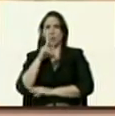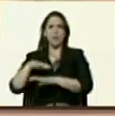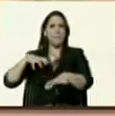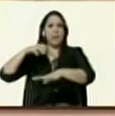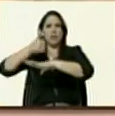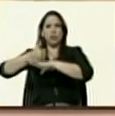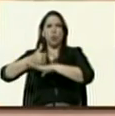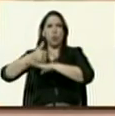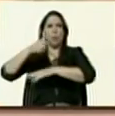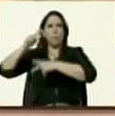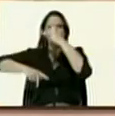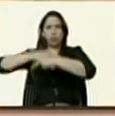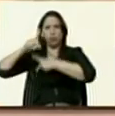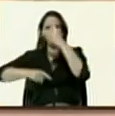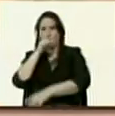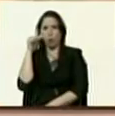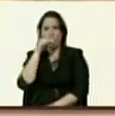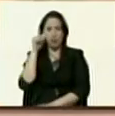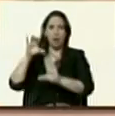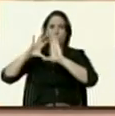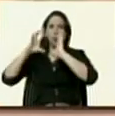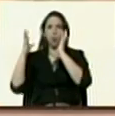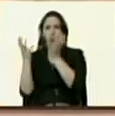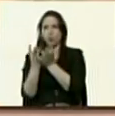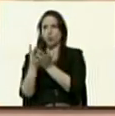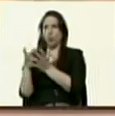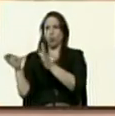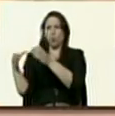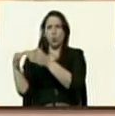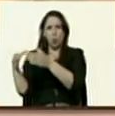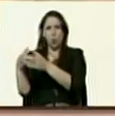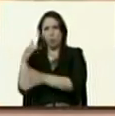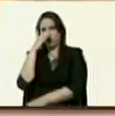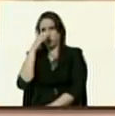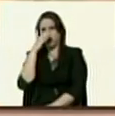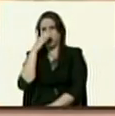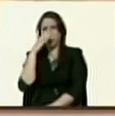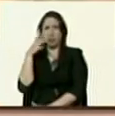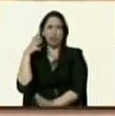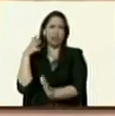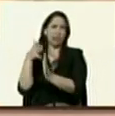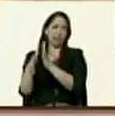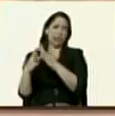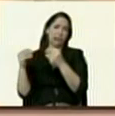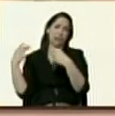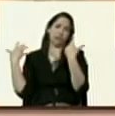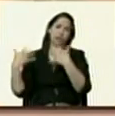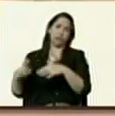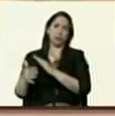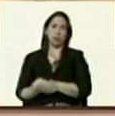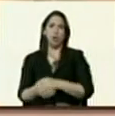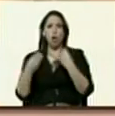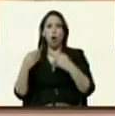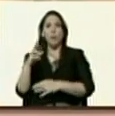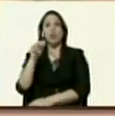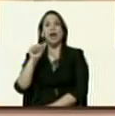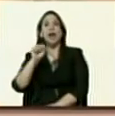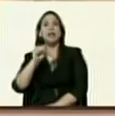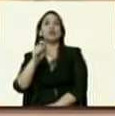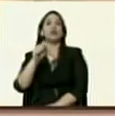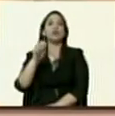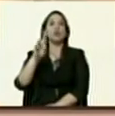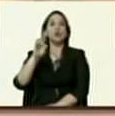de cocaína del mundo, grupos irregulares de todo signo, como los rastrojos, por